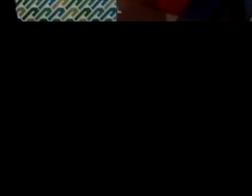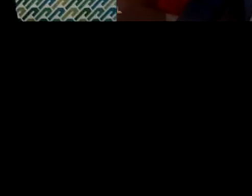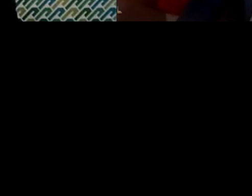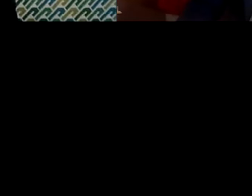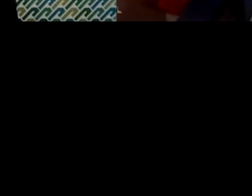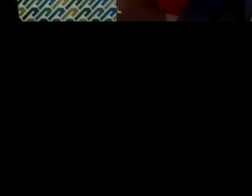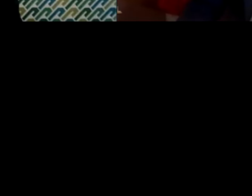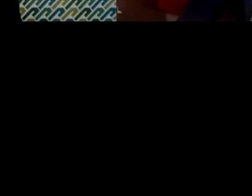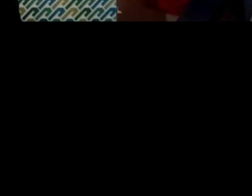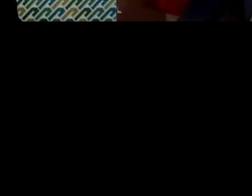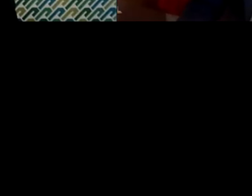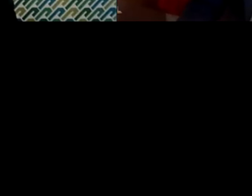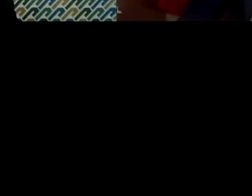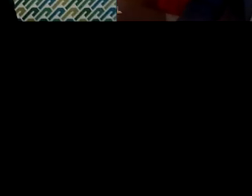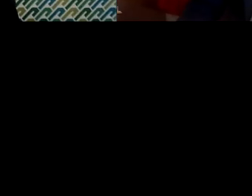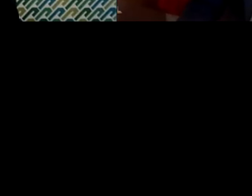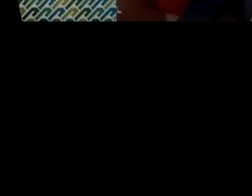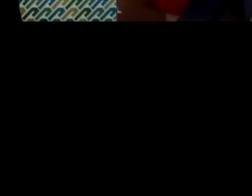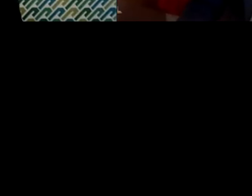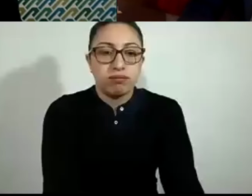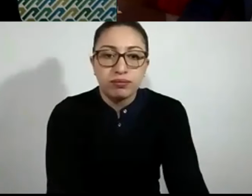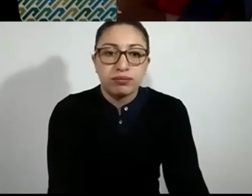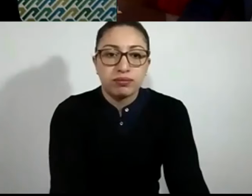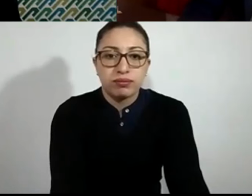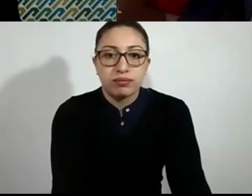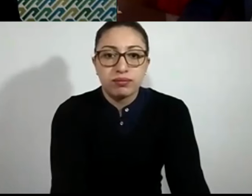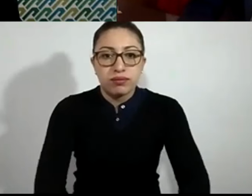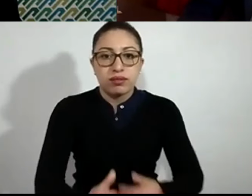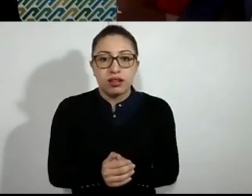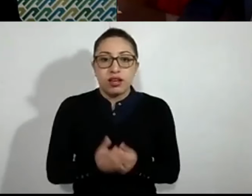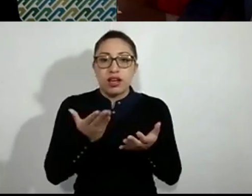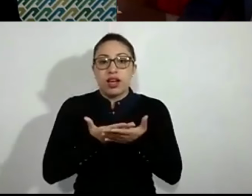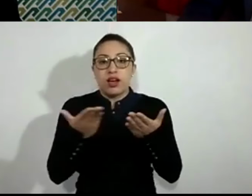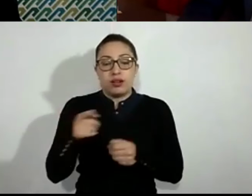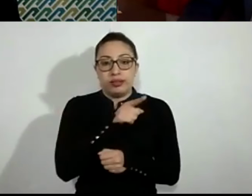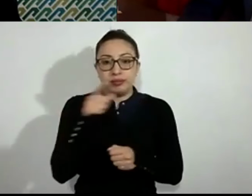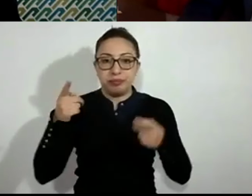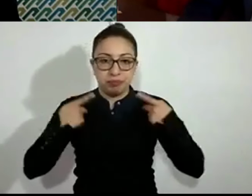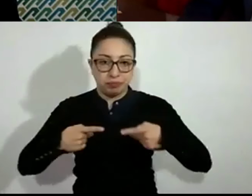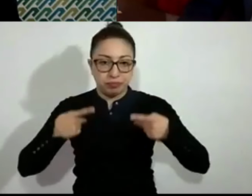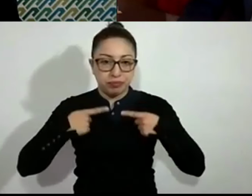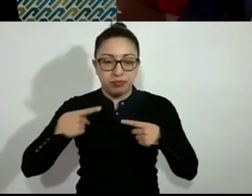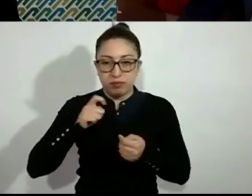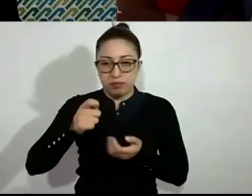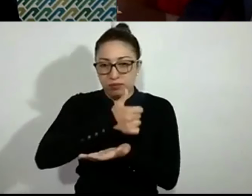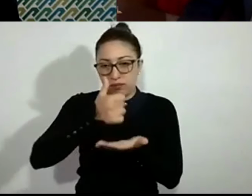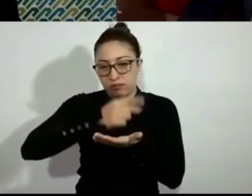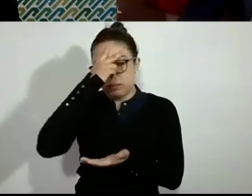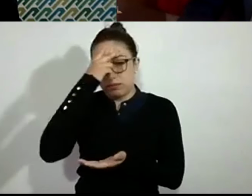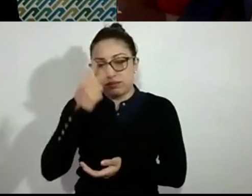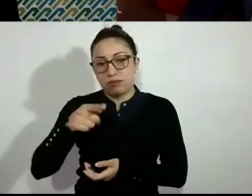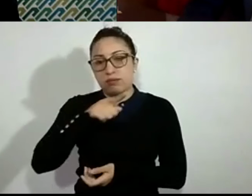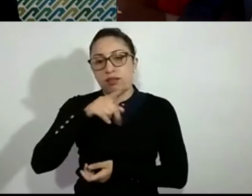una sensibilidad importante y un cúmulo también de